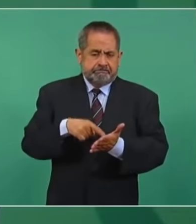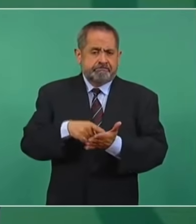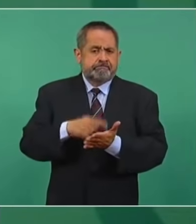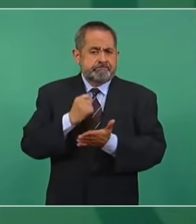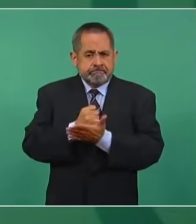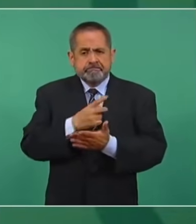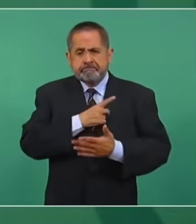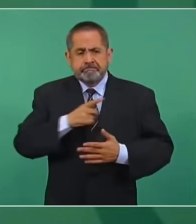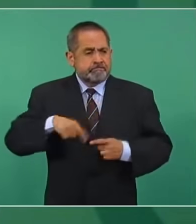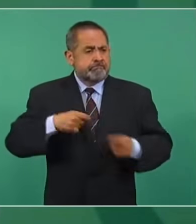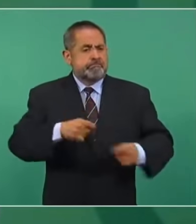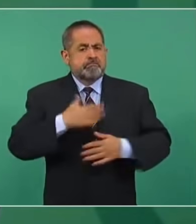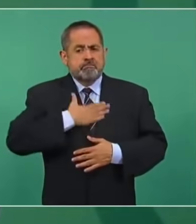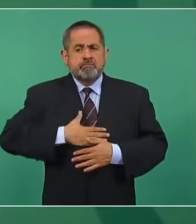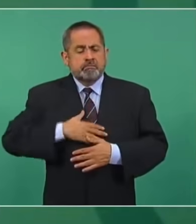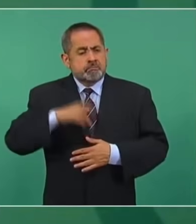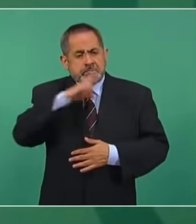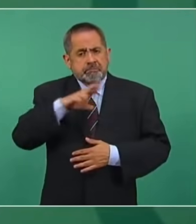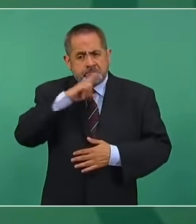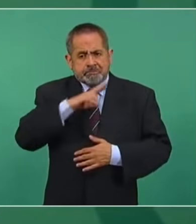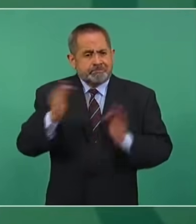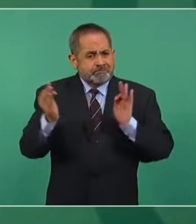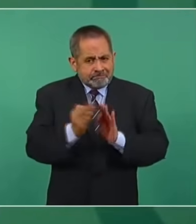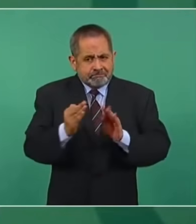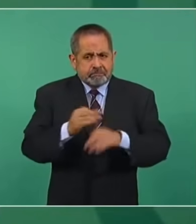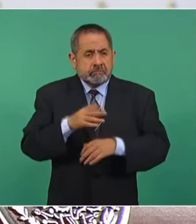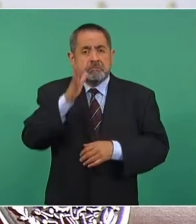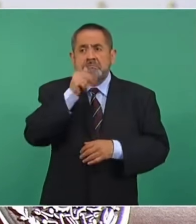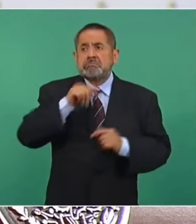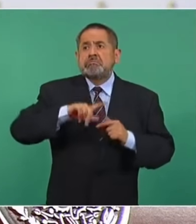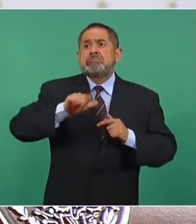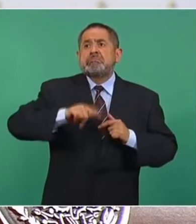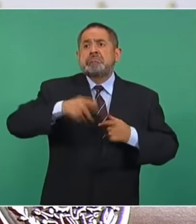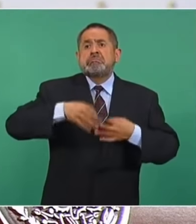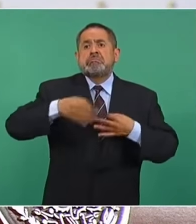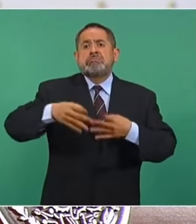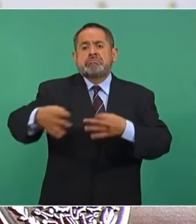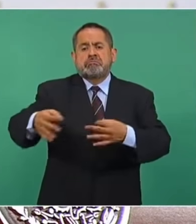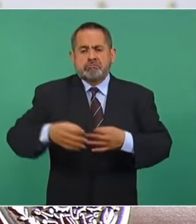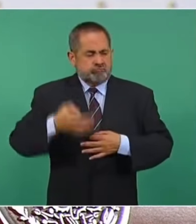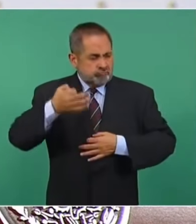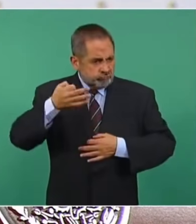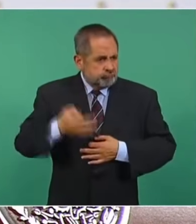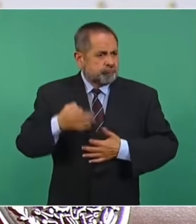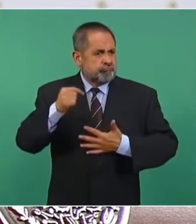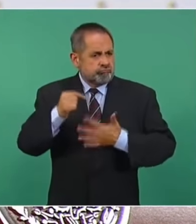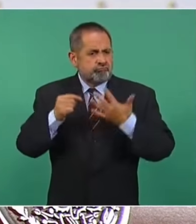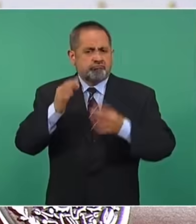tiene que haber justicia pronta, expedita.